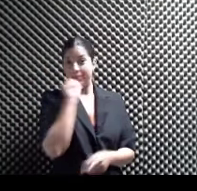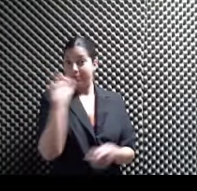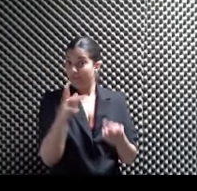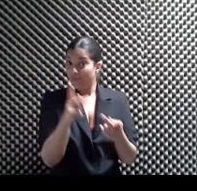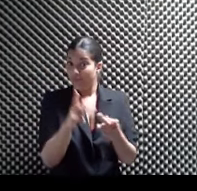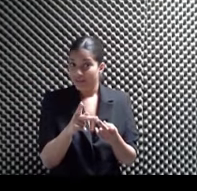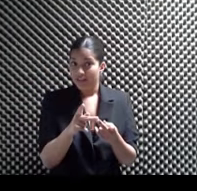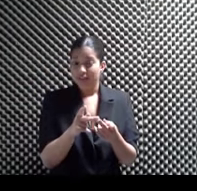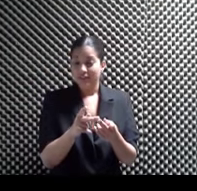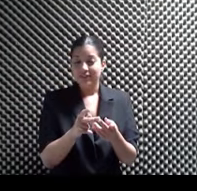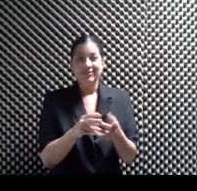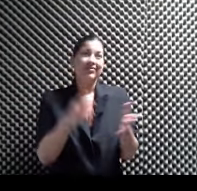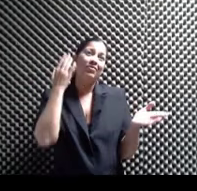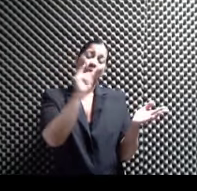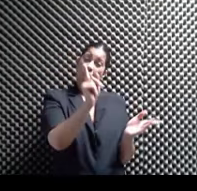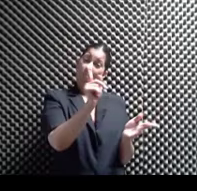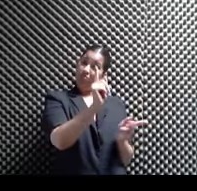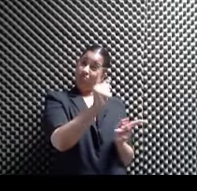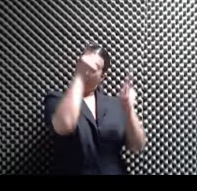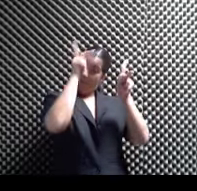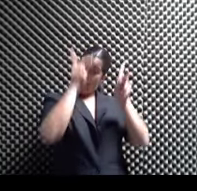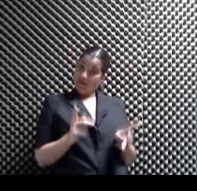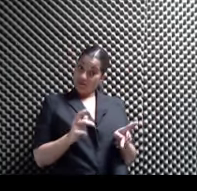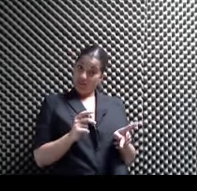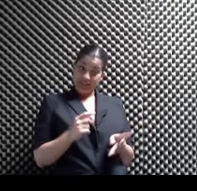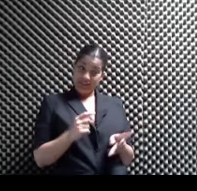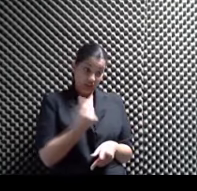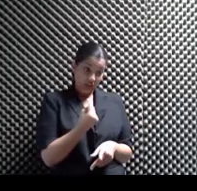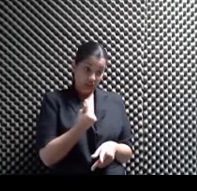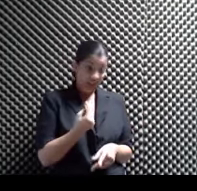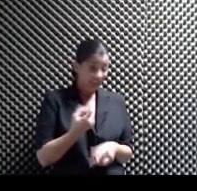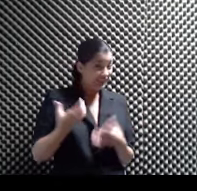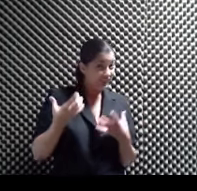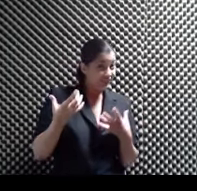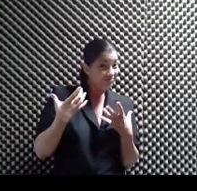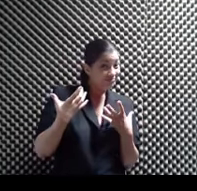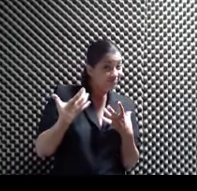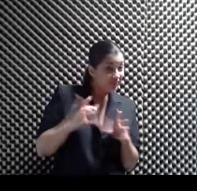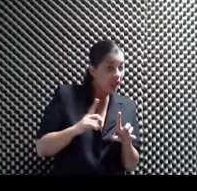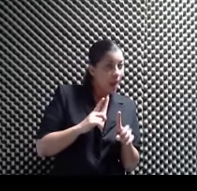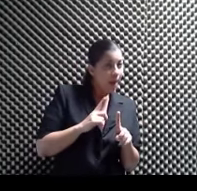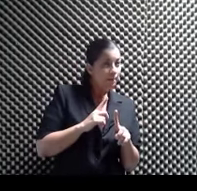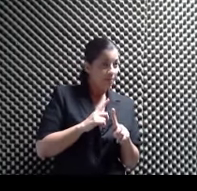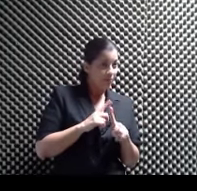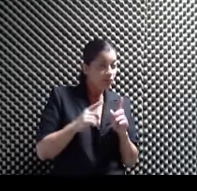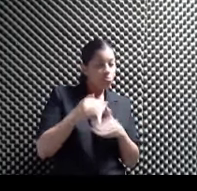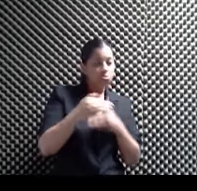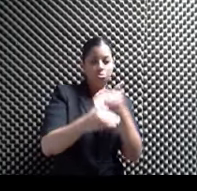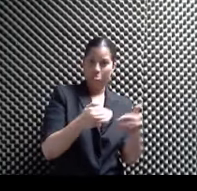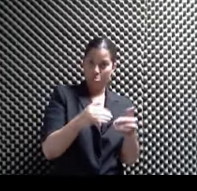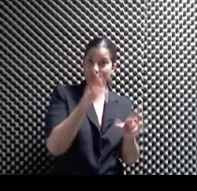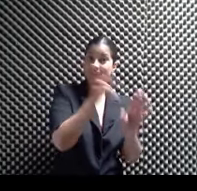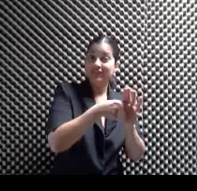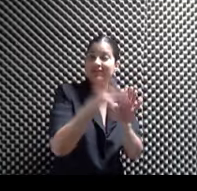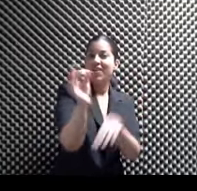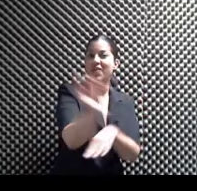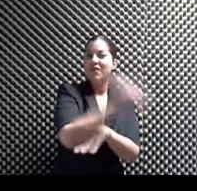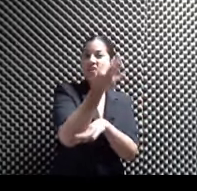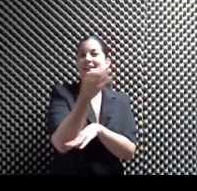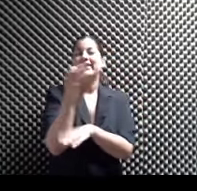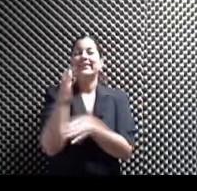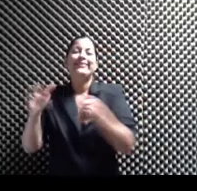sola Pero en verdad Es como que Tengo La estoy pasando bien mal Pero estoy en medio De las fiestas de San Sebastián Y todo el mundo ¡Pam! ¡Pam! ¡Pam! ¡Pam! Entonces